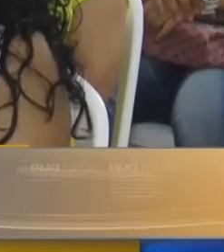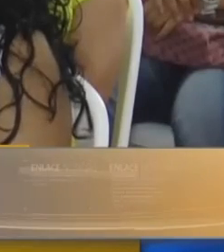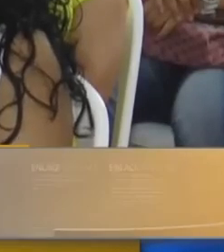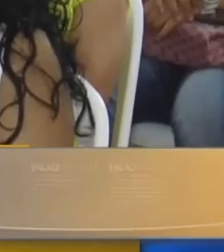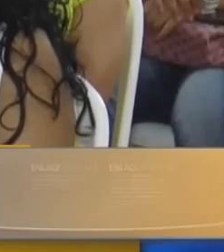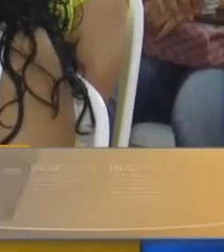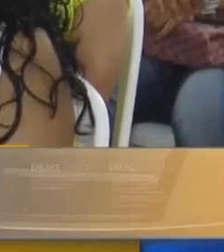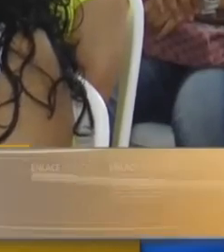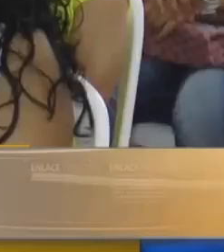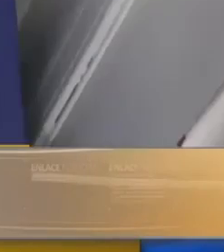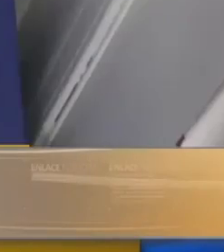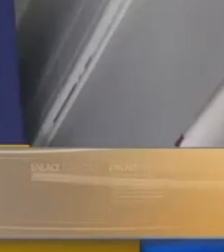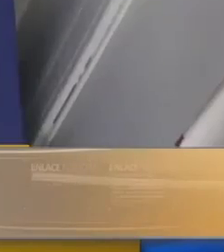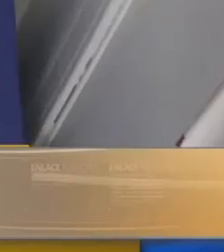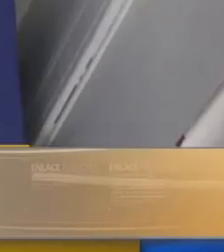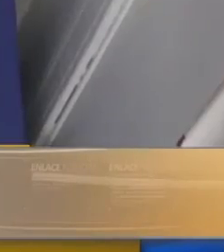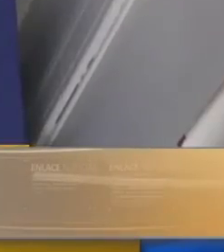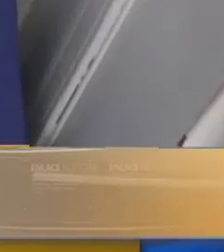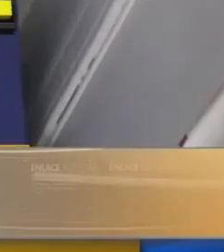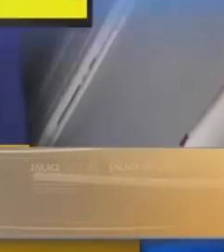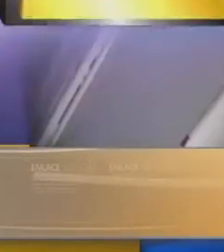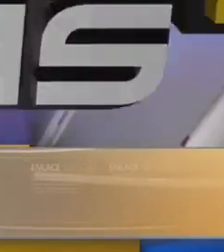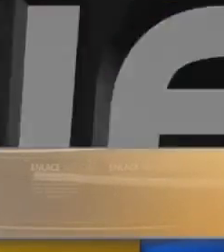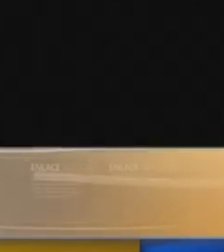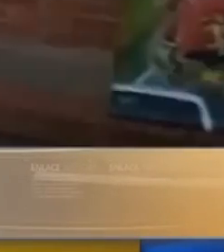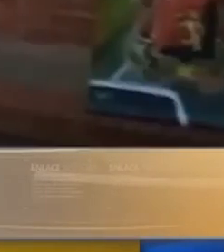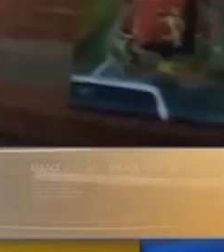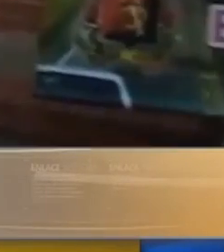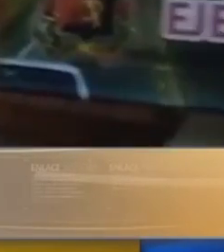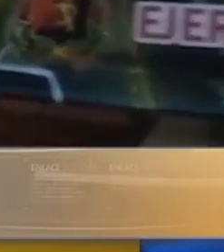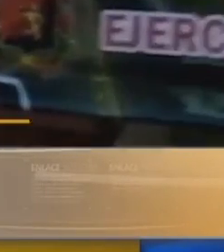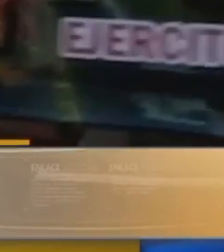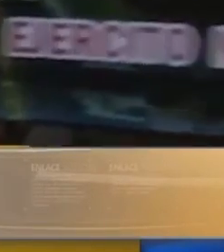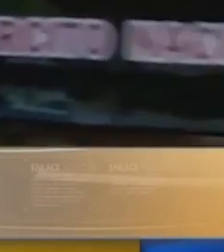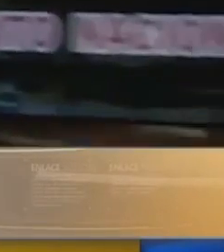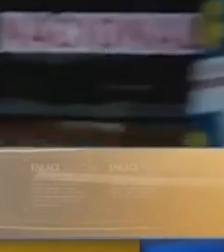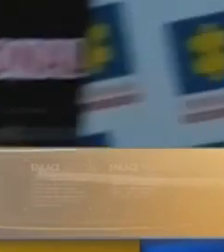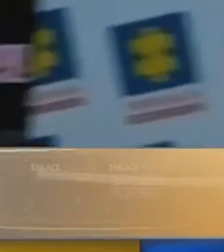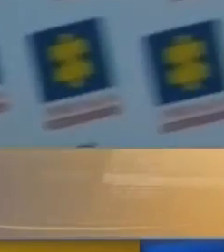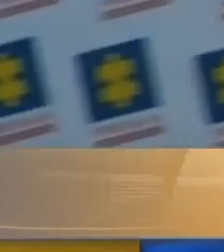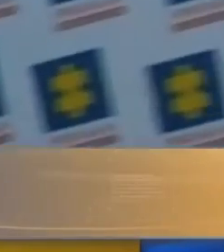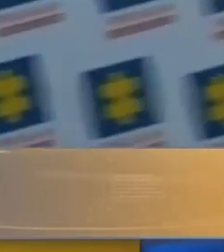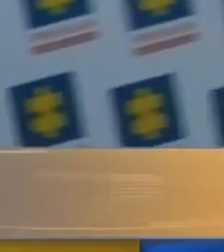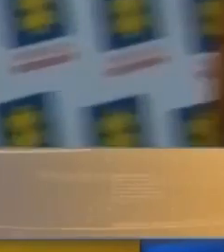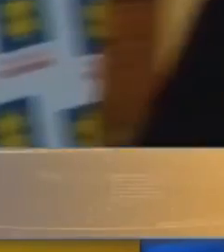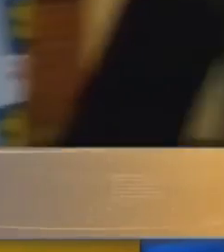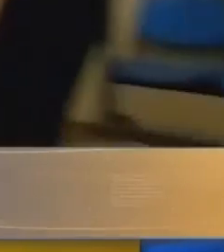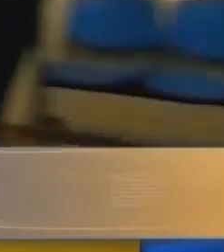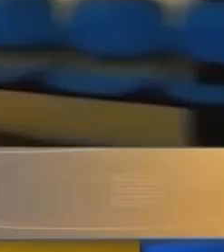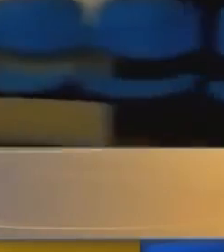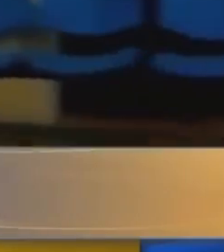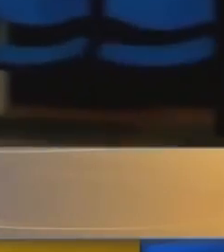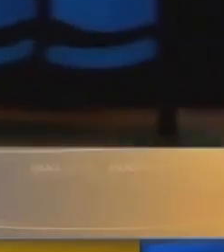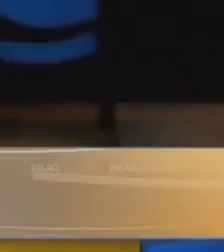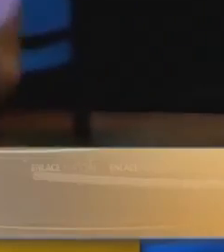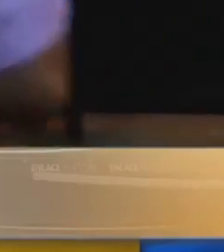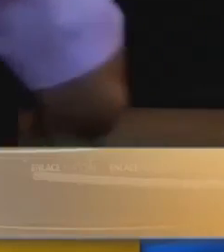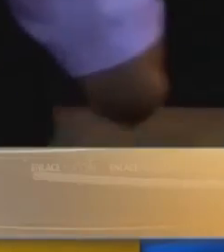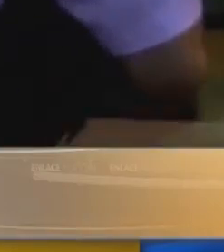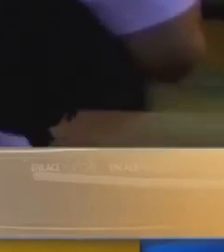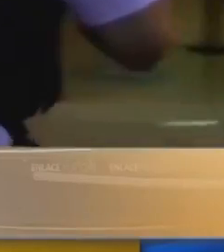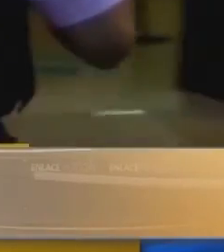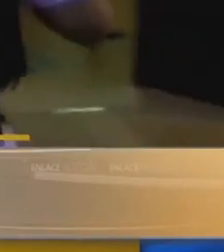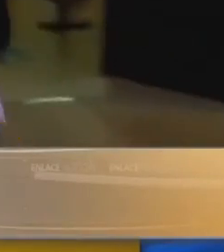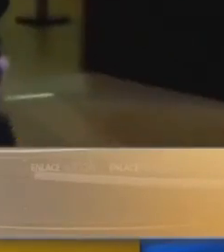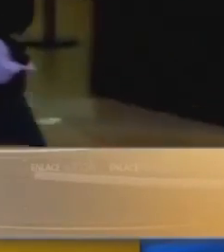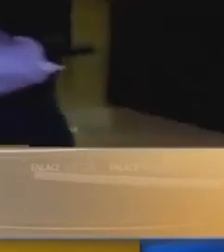44 años de vida de la Organización Femenina Popular. Quinta Brigada del Ejército capturó en la Comuna 1, alias El Comandante. El detenido se escondía de